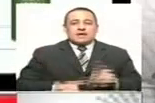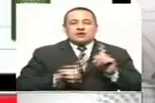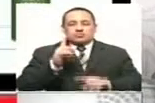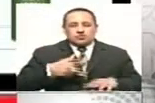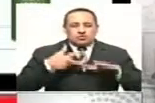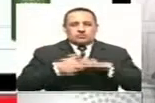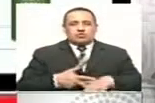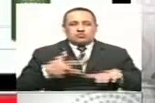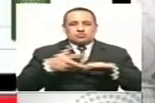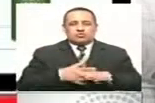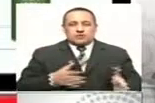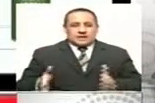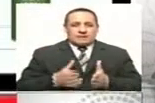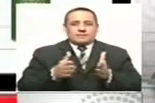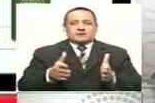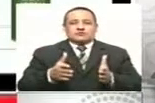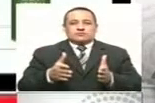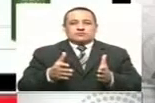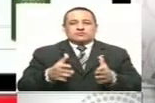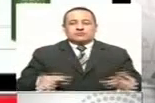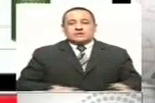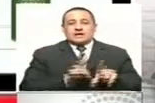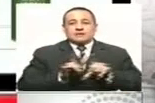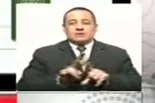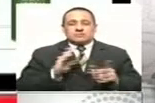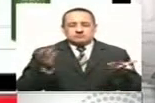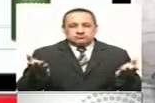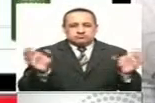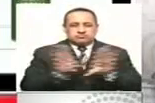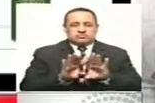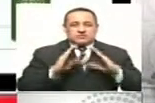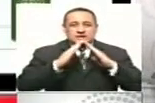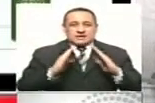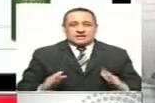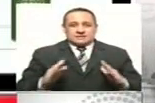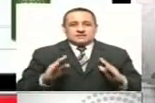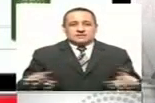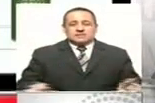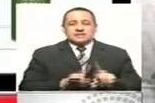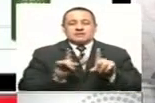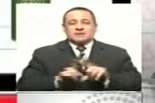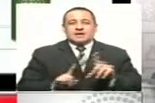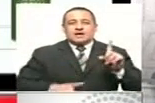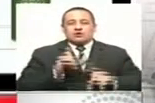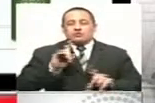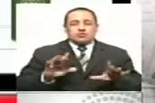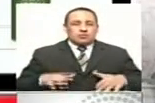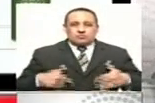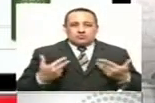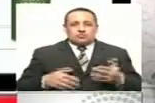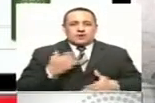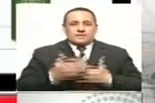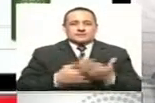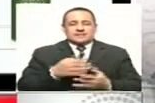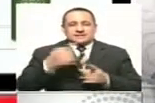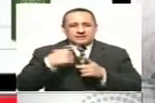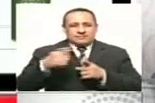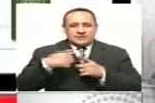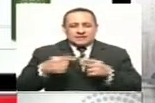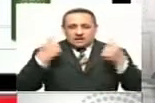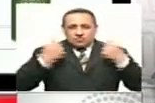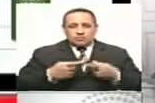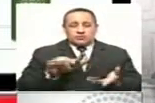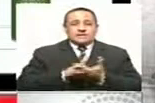restricción en el tránsito, hubo el confinamiento. Entonces, por ejemplo, el INEI no pudo realizar varias de las metas que